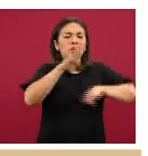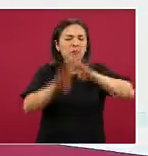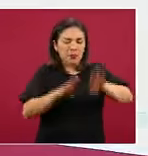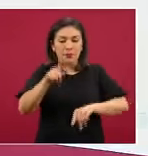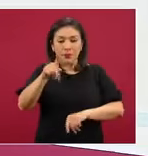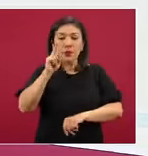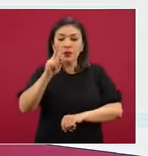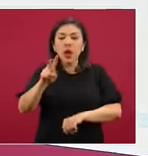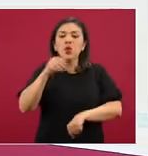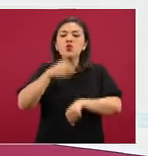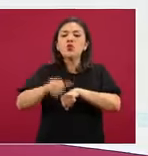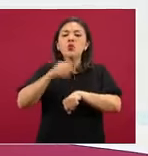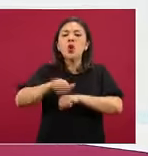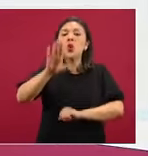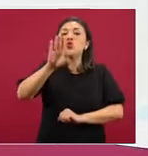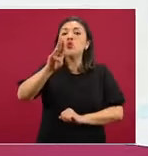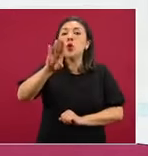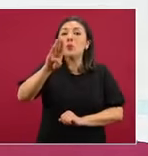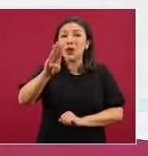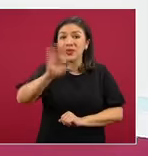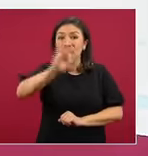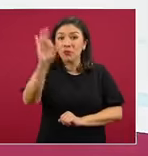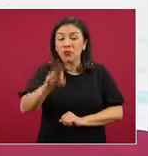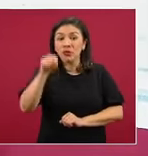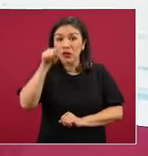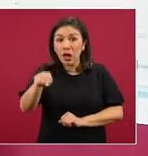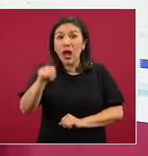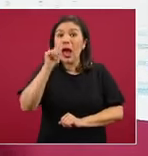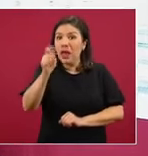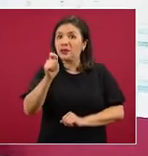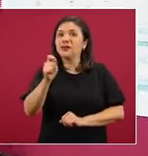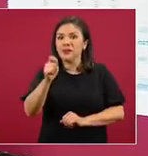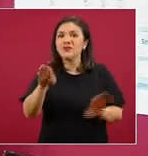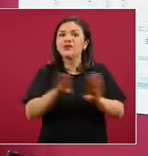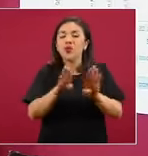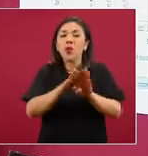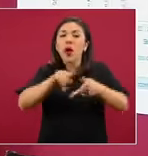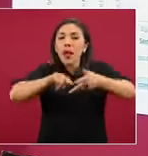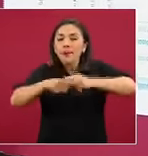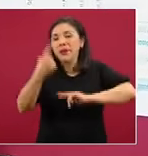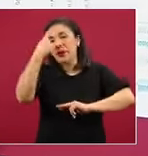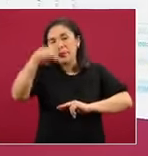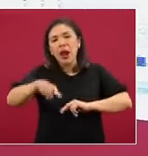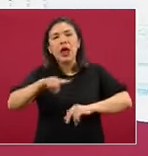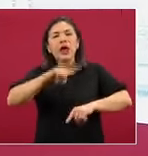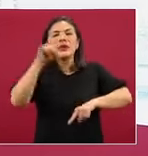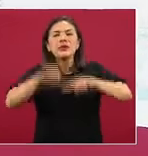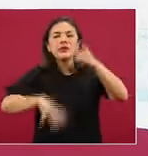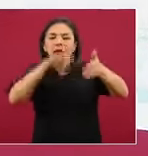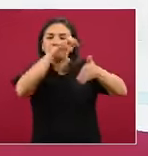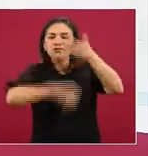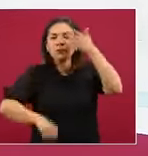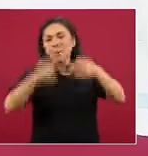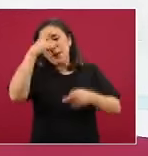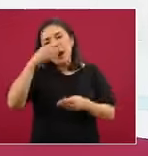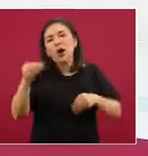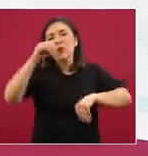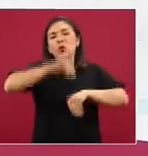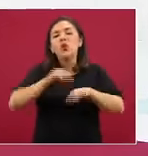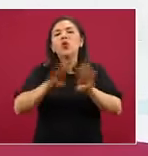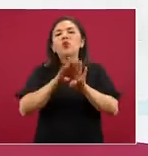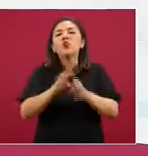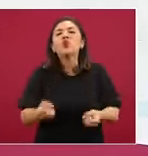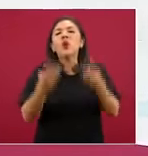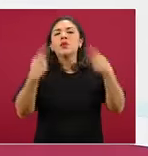percentil 90 como el punto para que a partir de ahí es la resta que les decía para cuantificar el exceso de